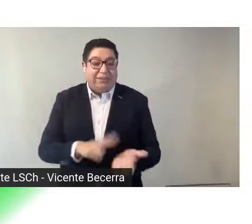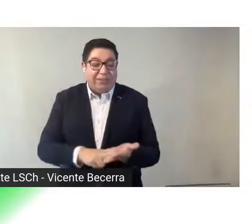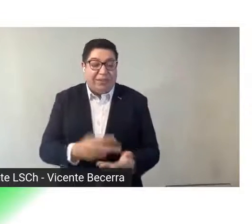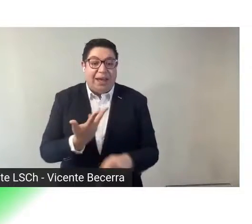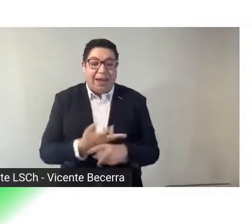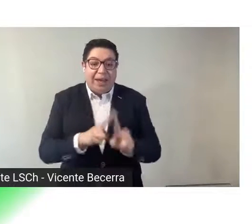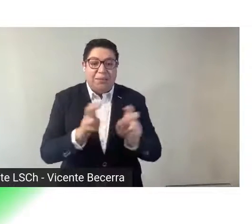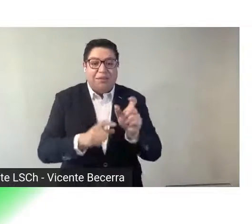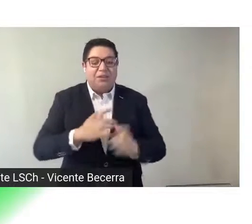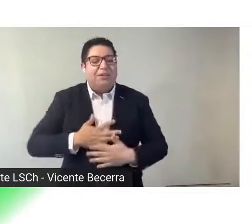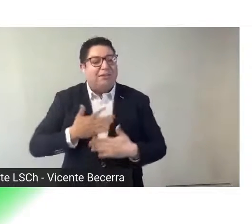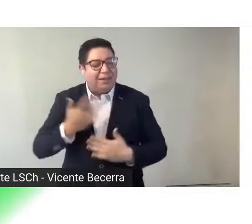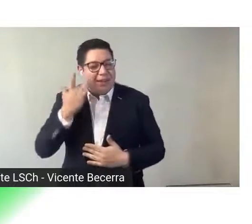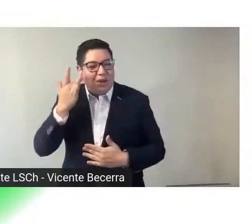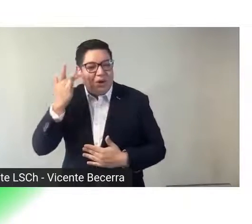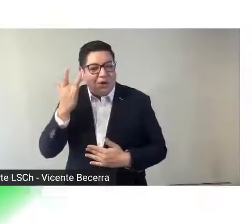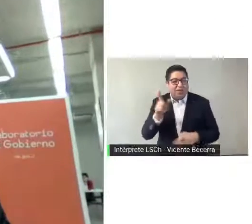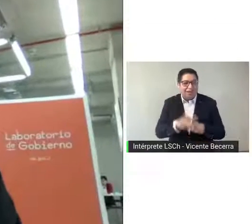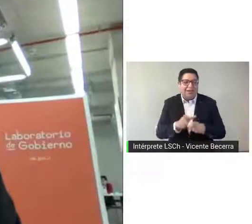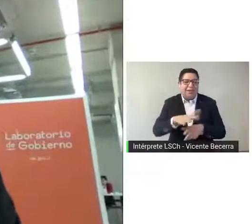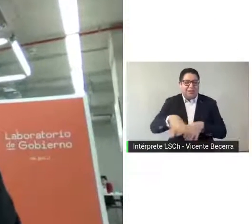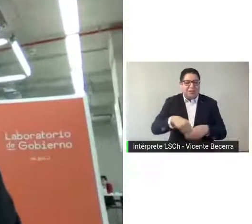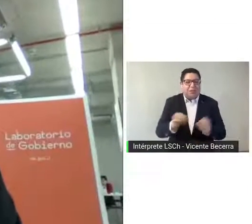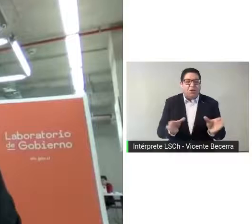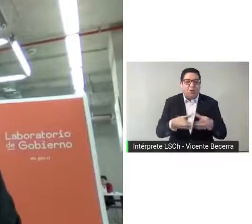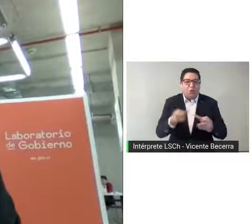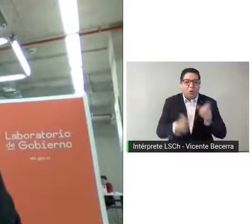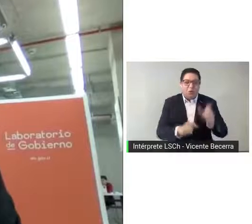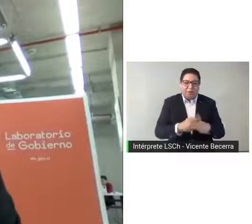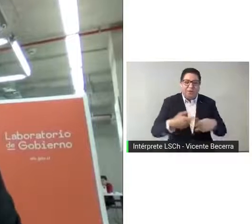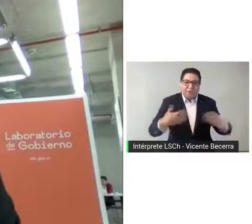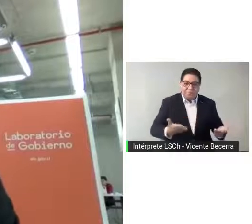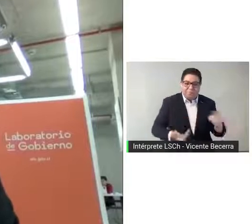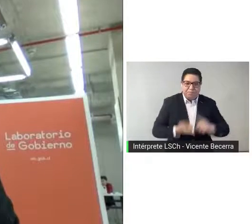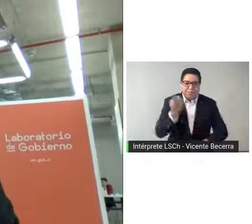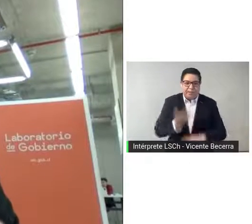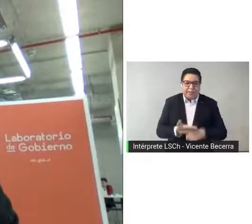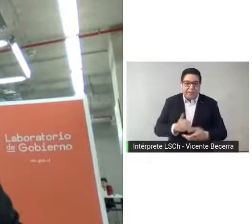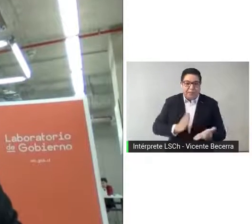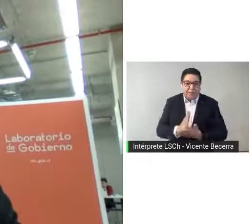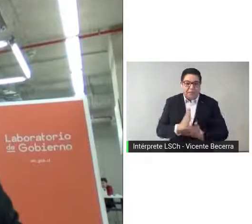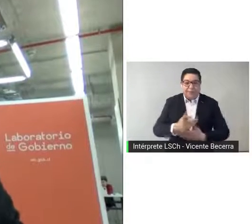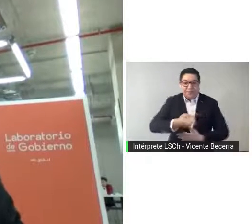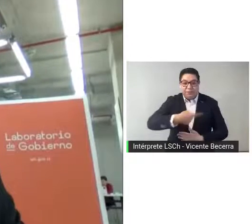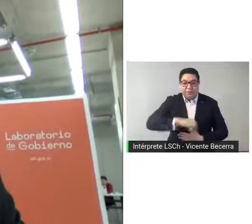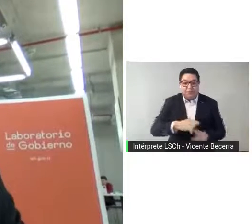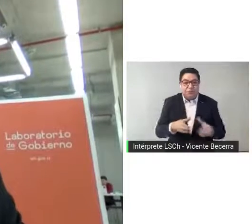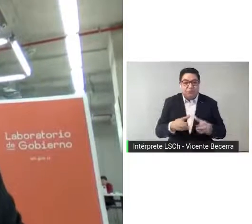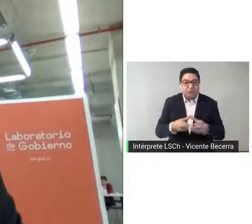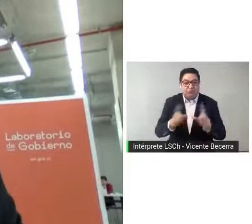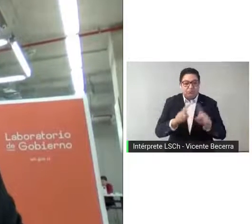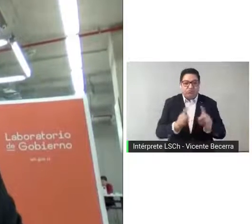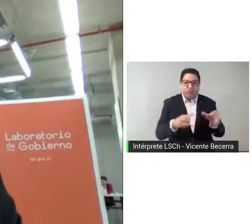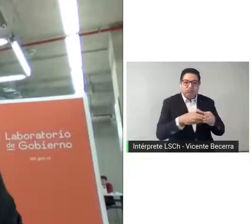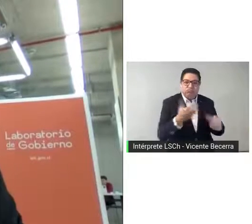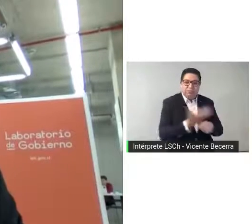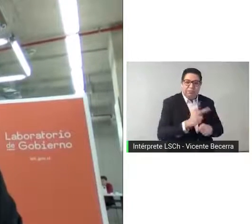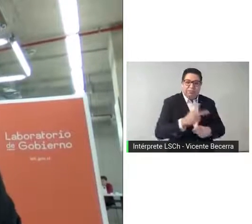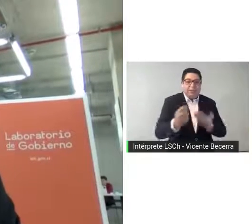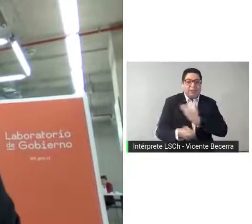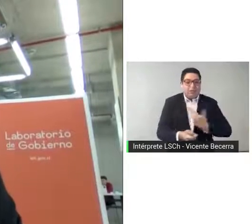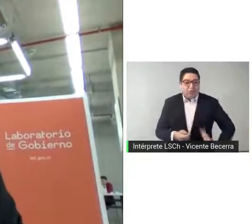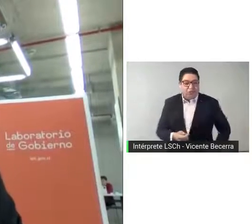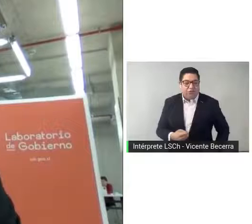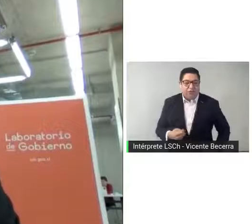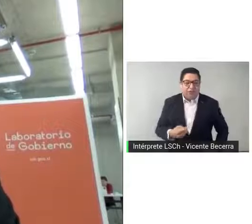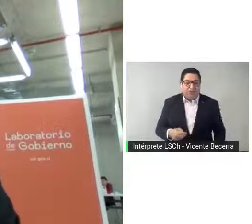contentos de estar iniciándolo junto a todos ustedes el día de hoy. Para nosotros, como equipo del Laboratorio de Gobierno, esta